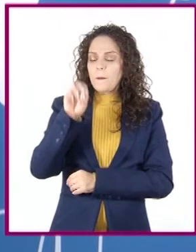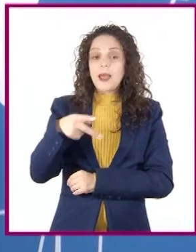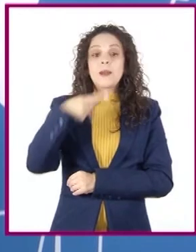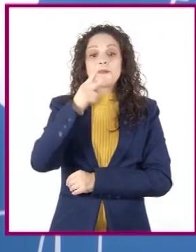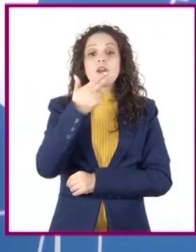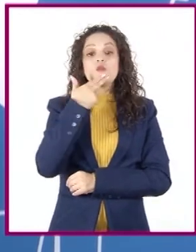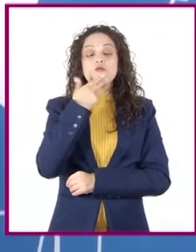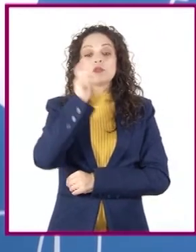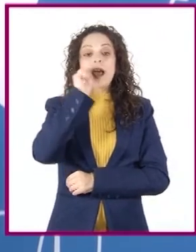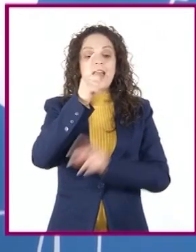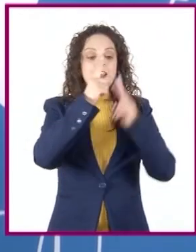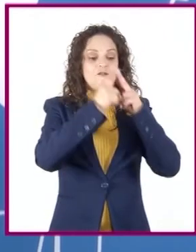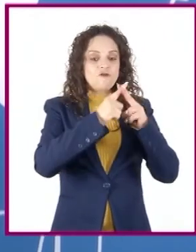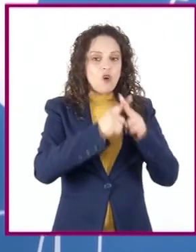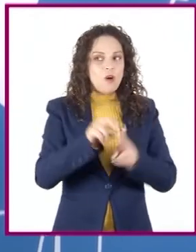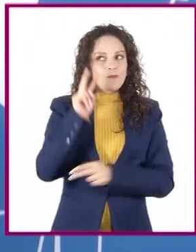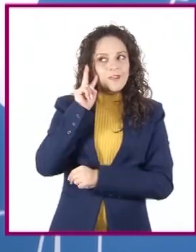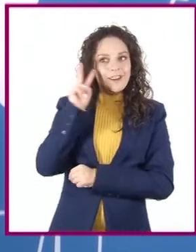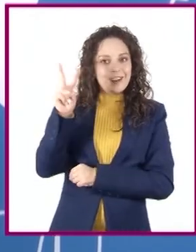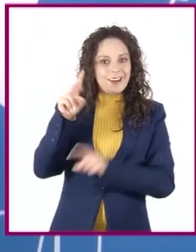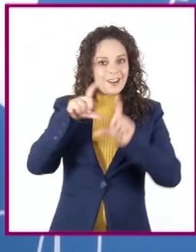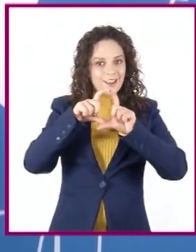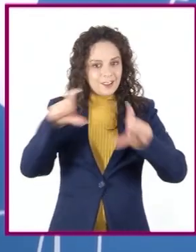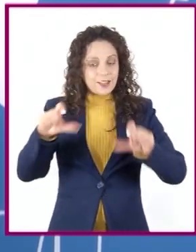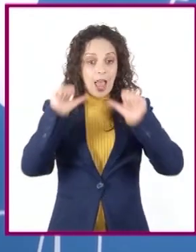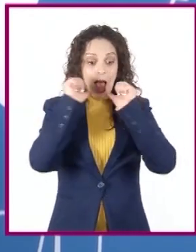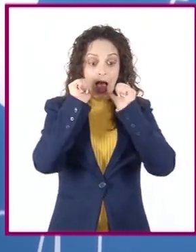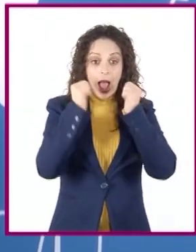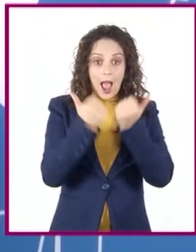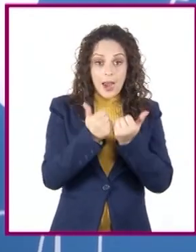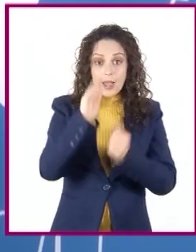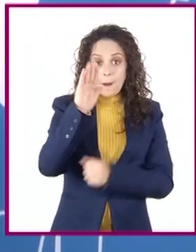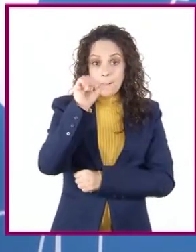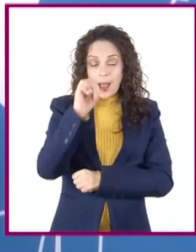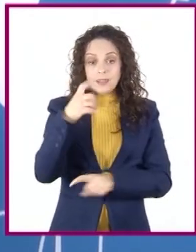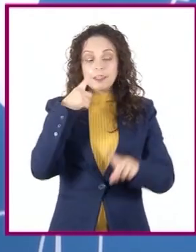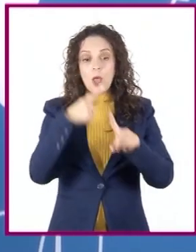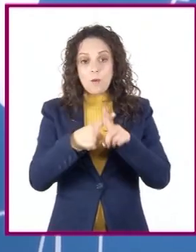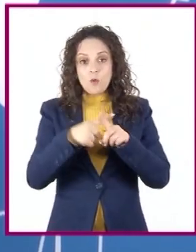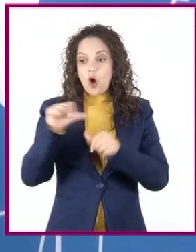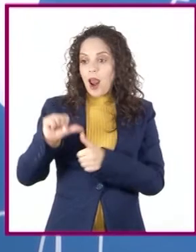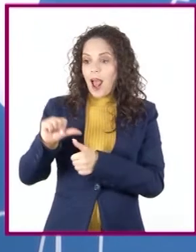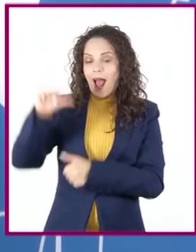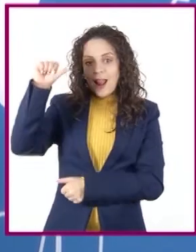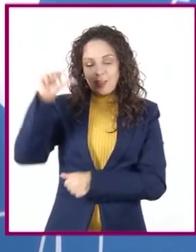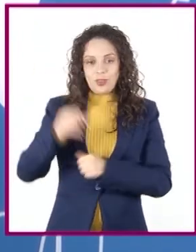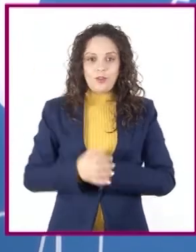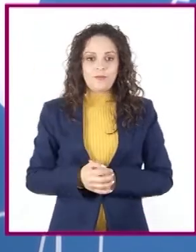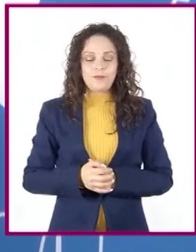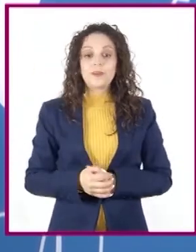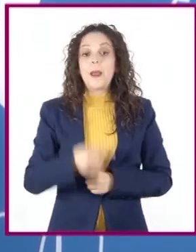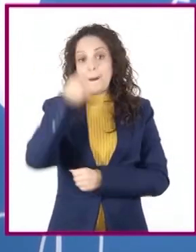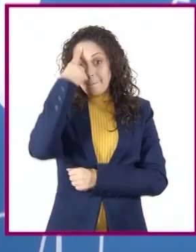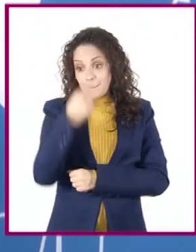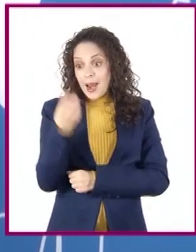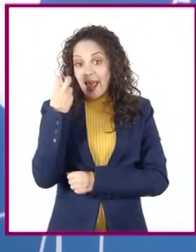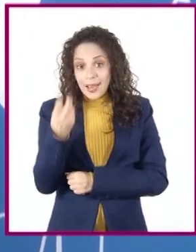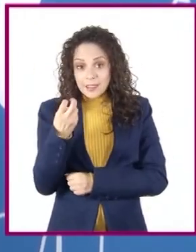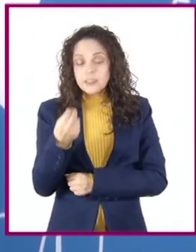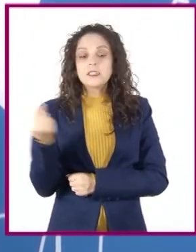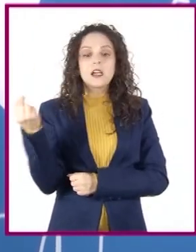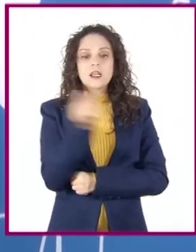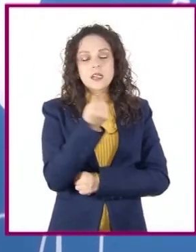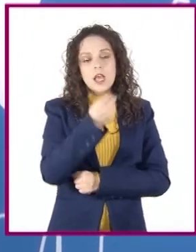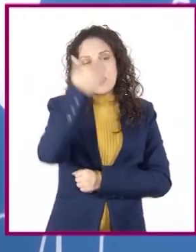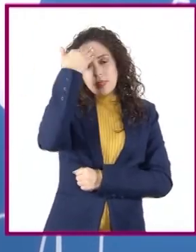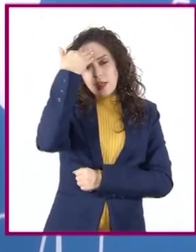es decir, si calculamos el área de su base y la multiplicamos por la altura. Para ello, es necesario